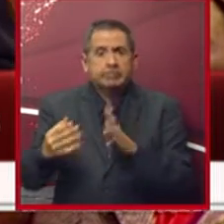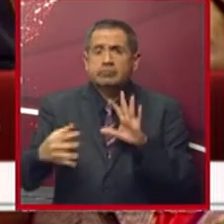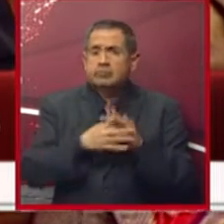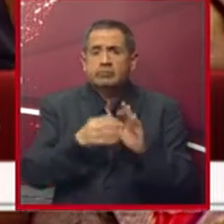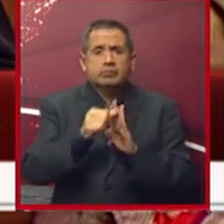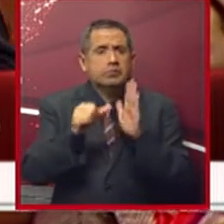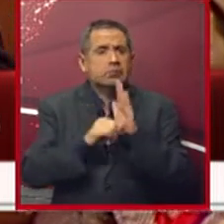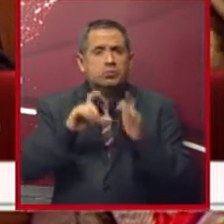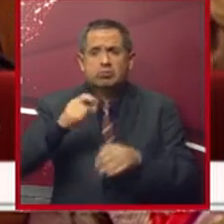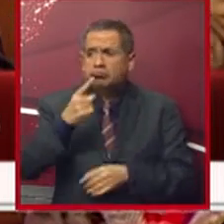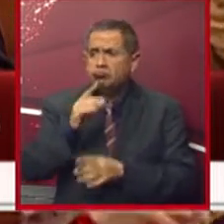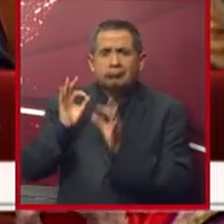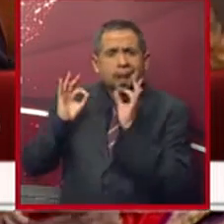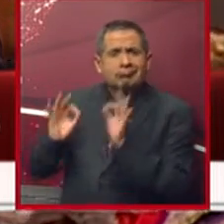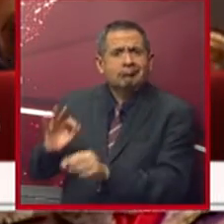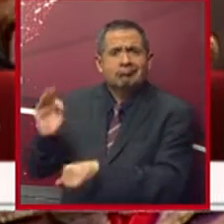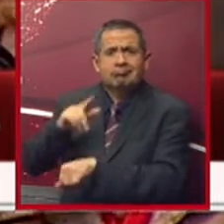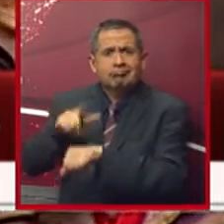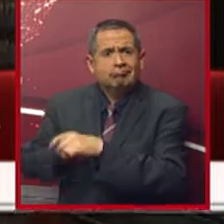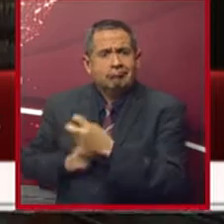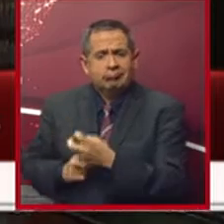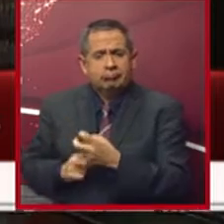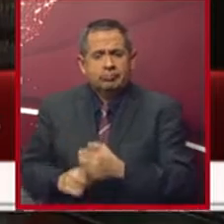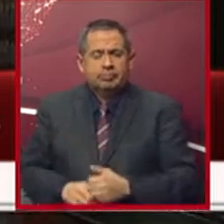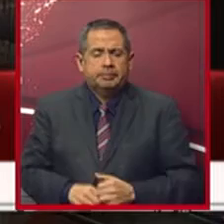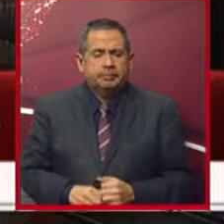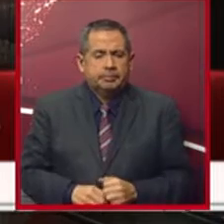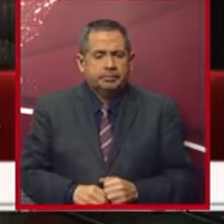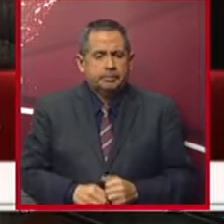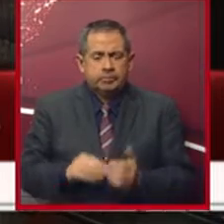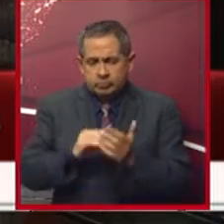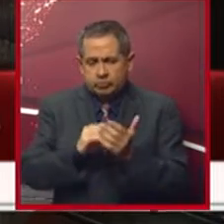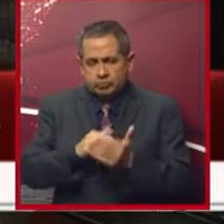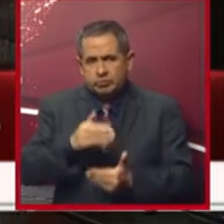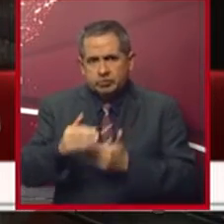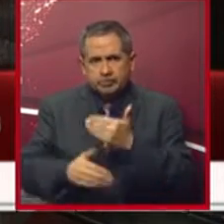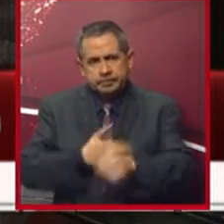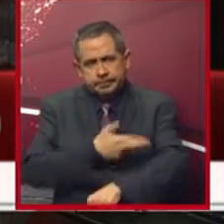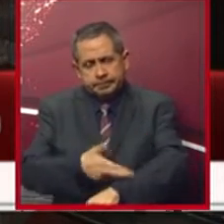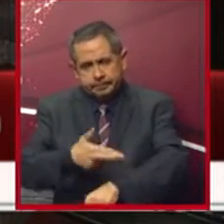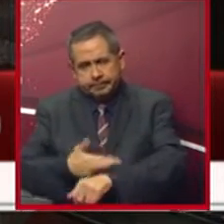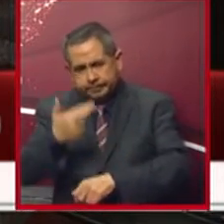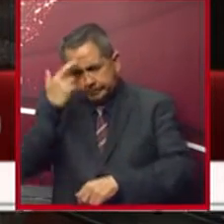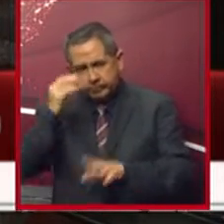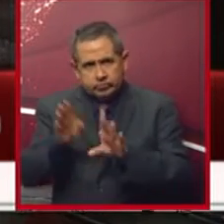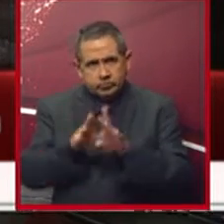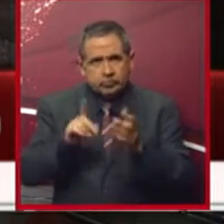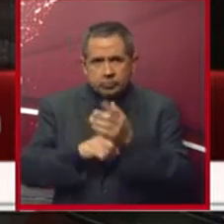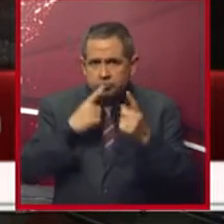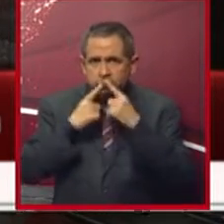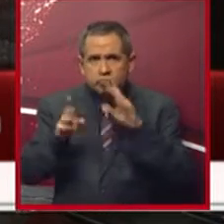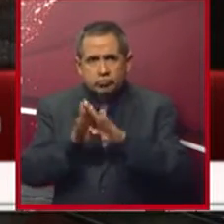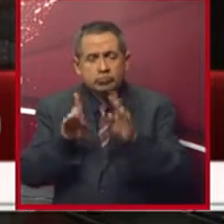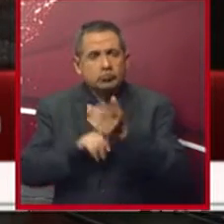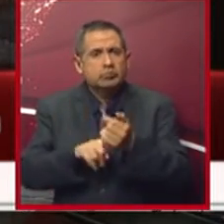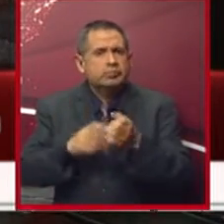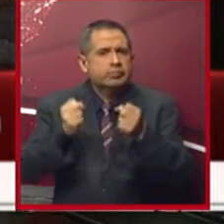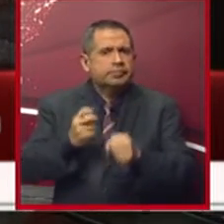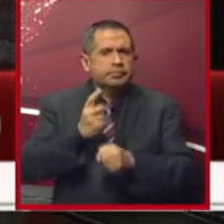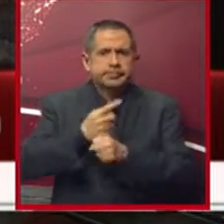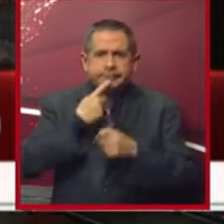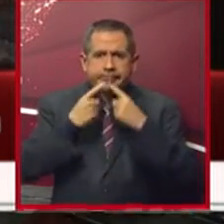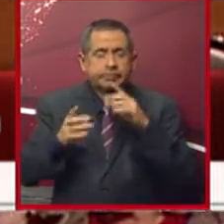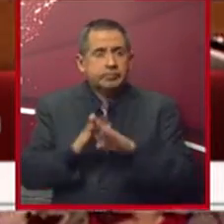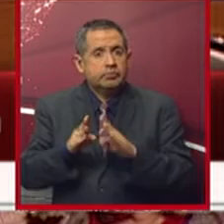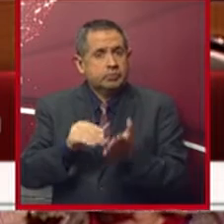artículo 21 constitucional. Bueno, continuaron así las argumentaciones en su intervención. El Foro Mexicano para la Seguridad aseguró que